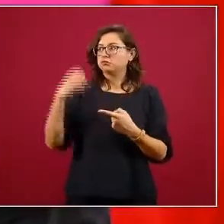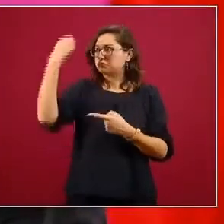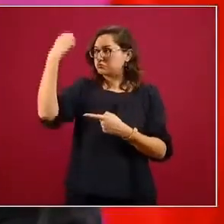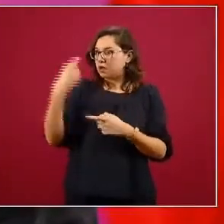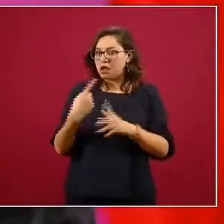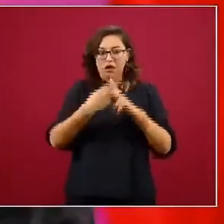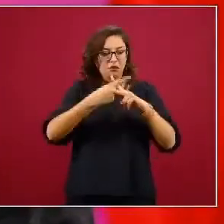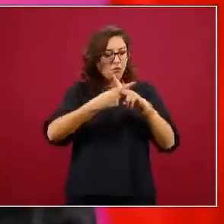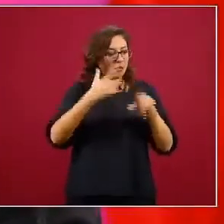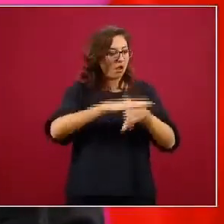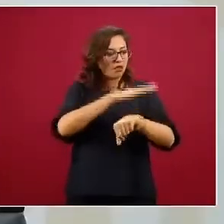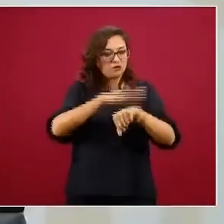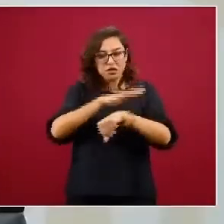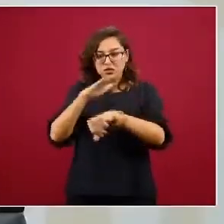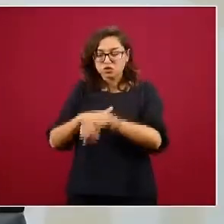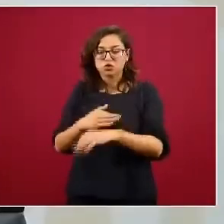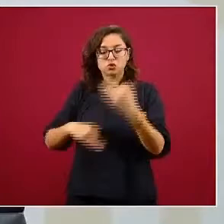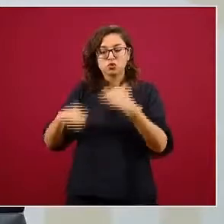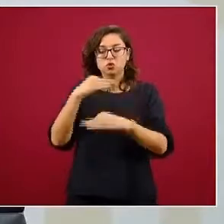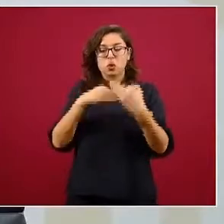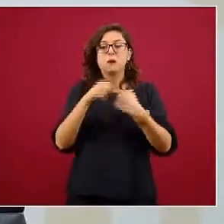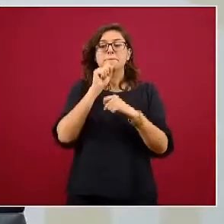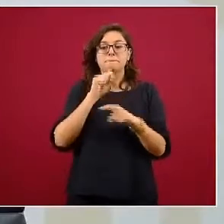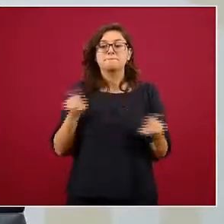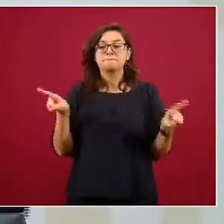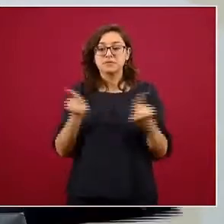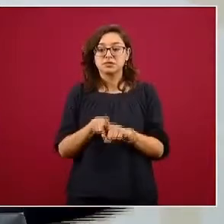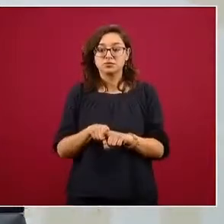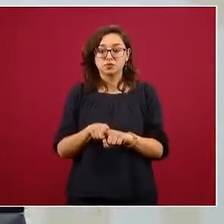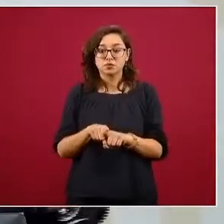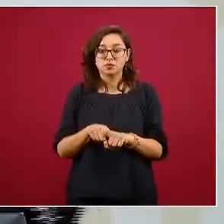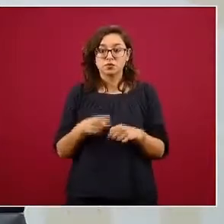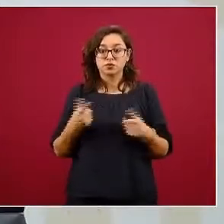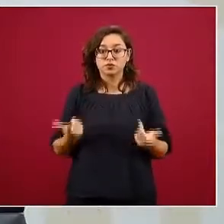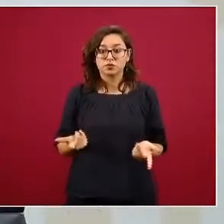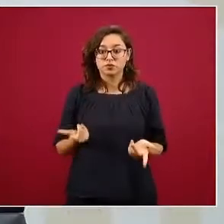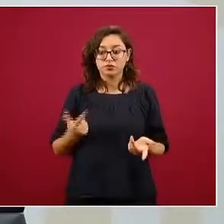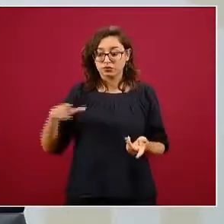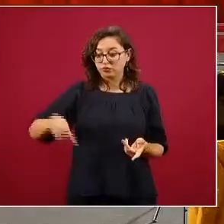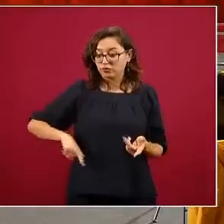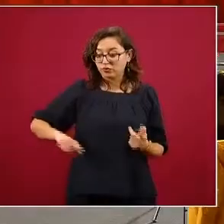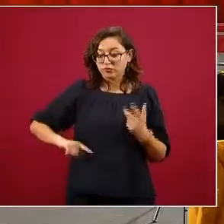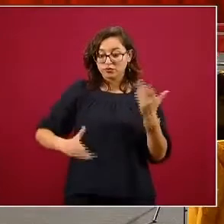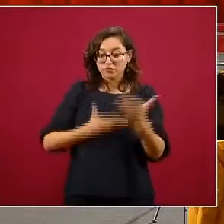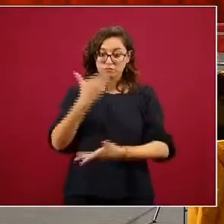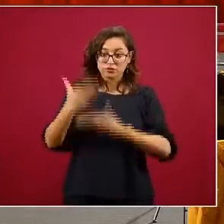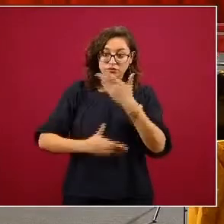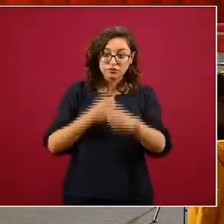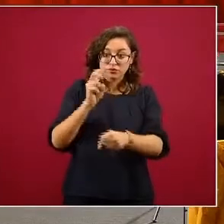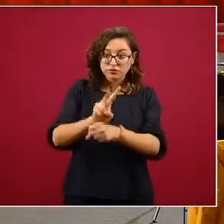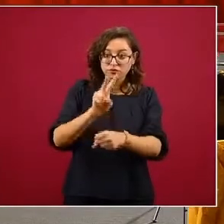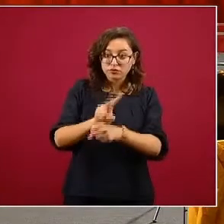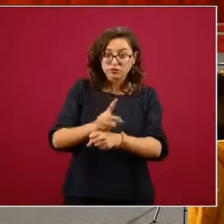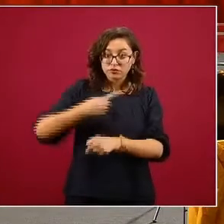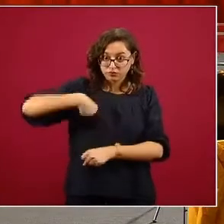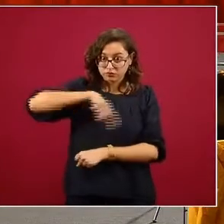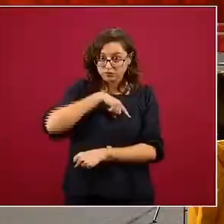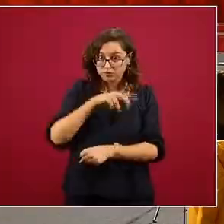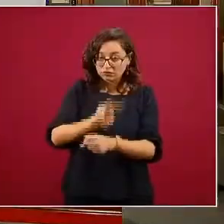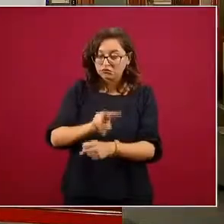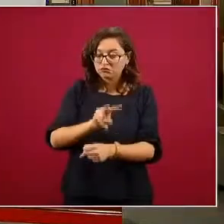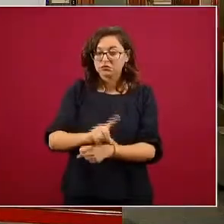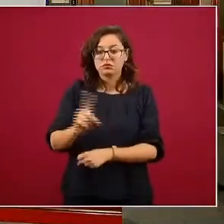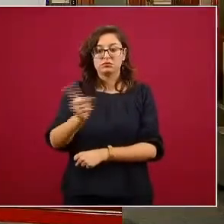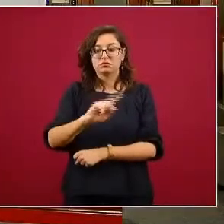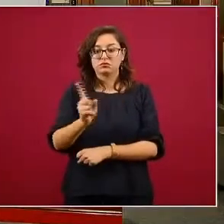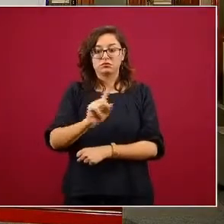mide. Dicho sea de paso, hay un componente que no medimos nosotros, servidores públicos en la oficina nosotros.